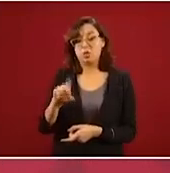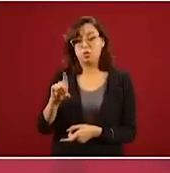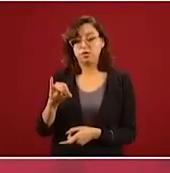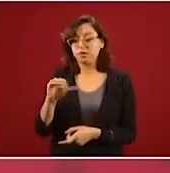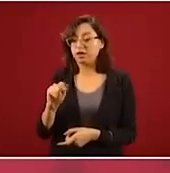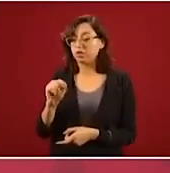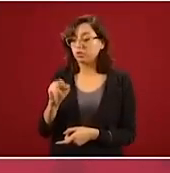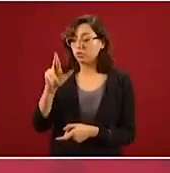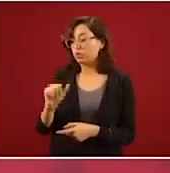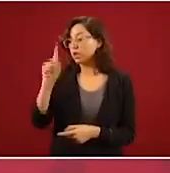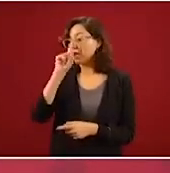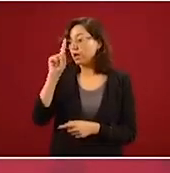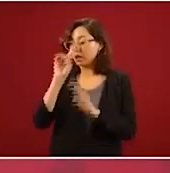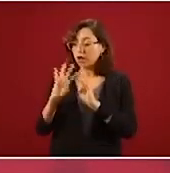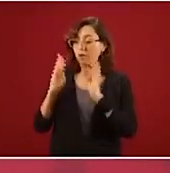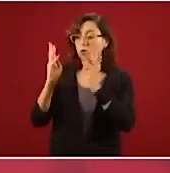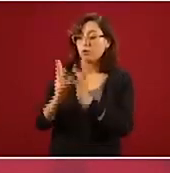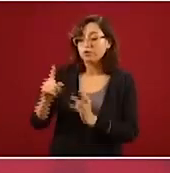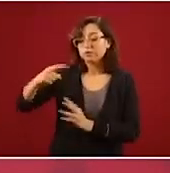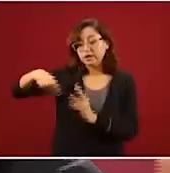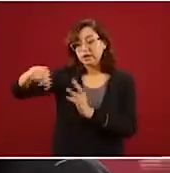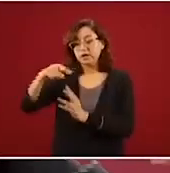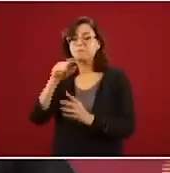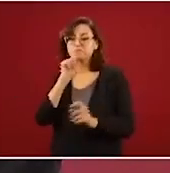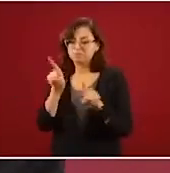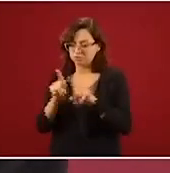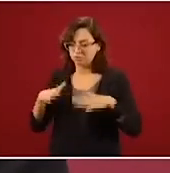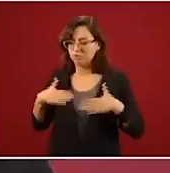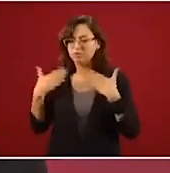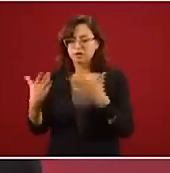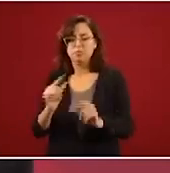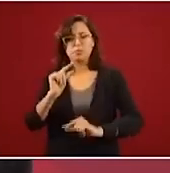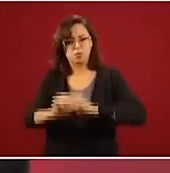Se está limpiando, pero volvemos también a lo mismo.